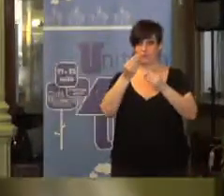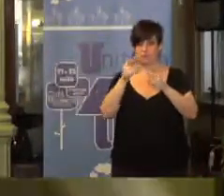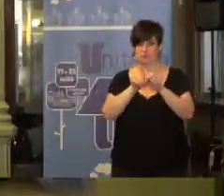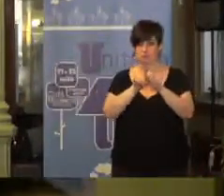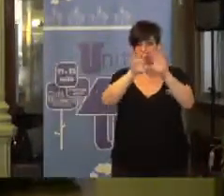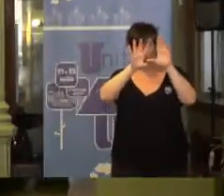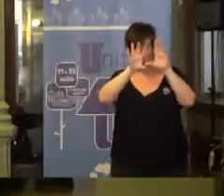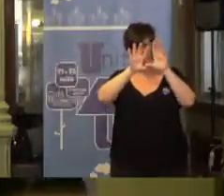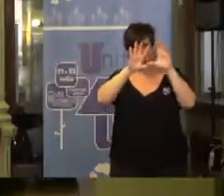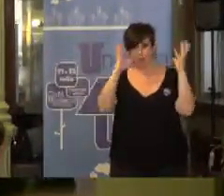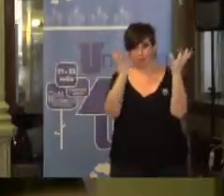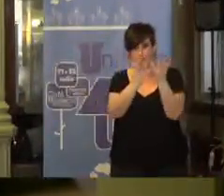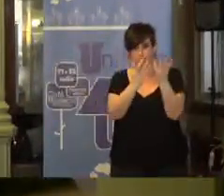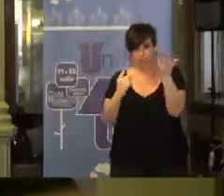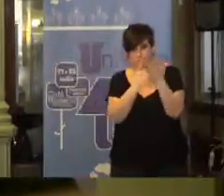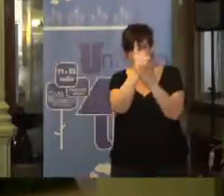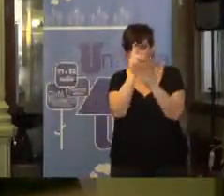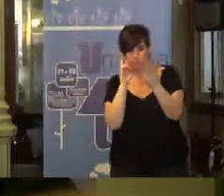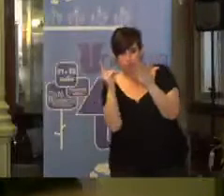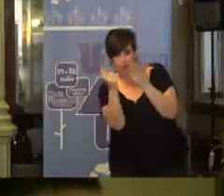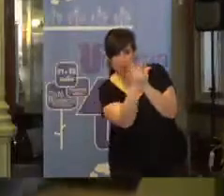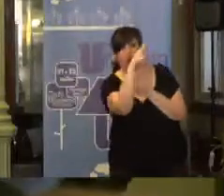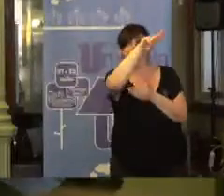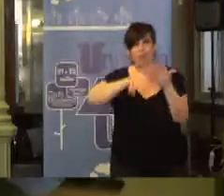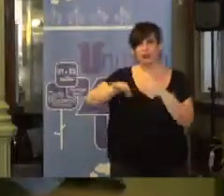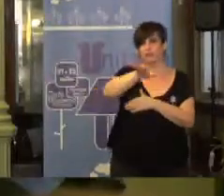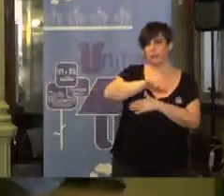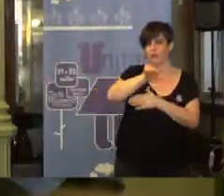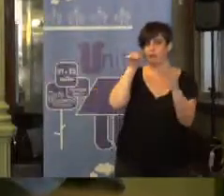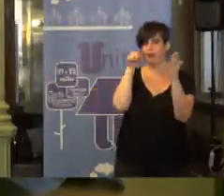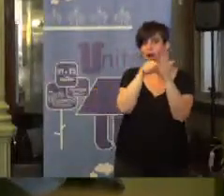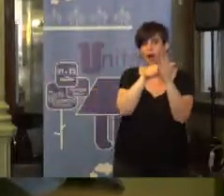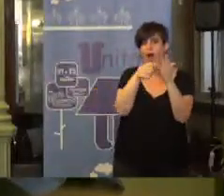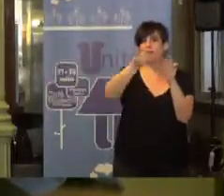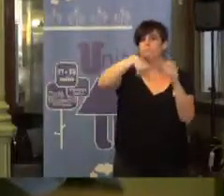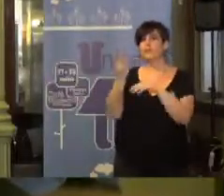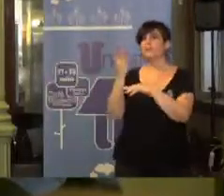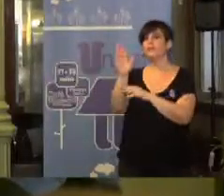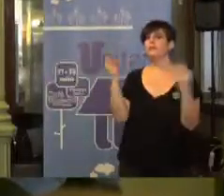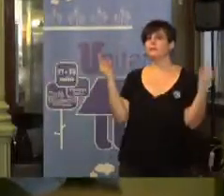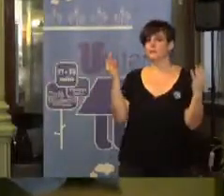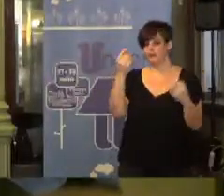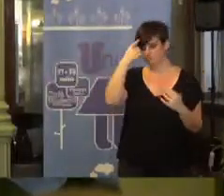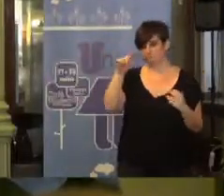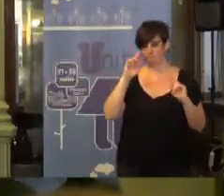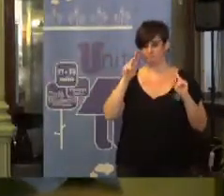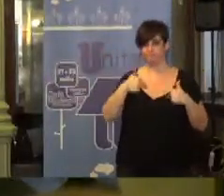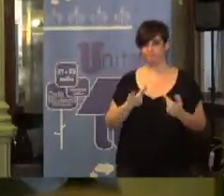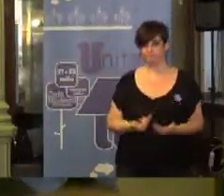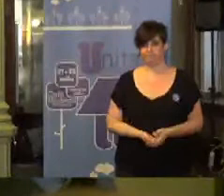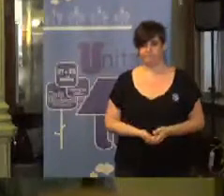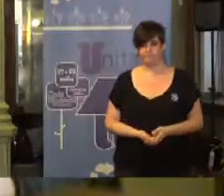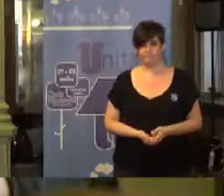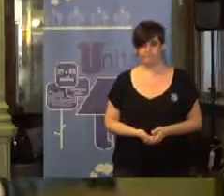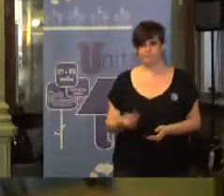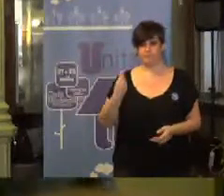ver onde está Galicia e ver que estamos representando no mapa mundi neste momento. Do mesmo xeito